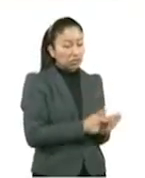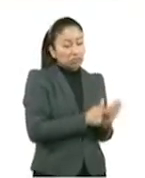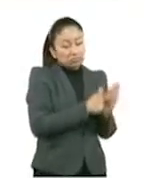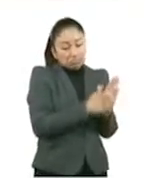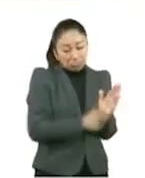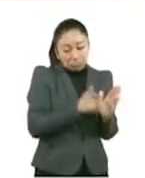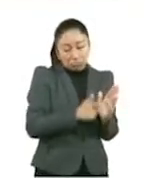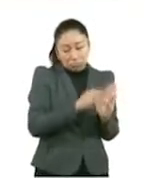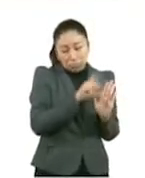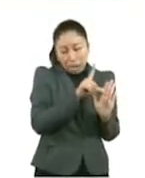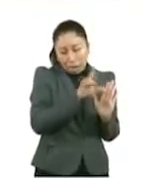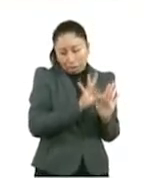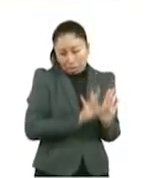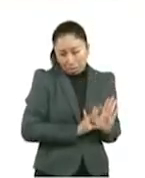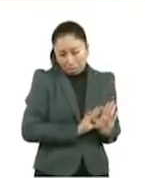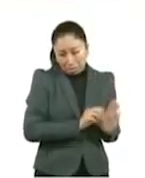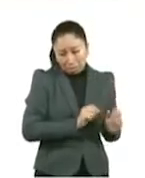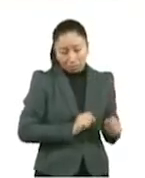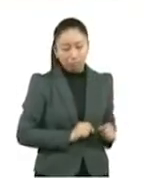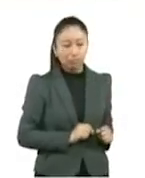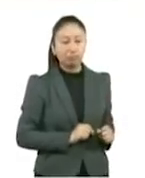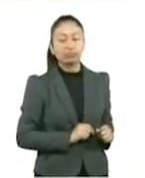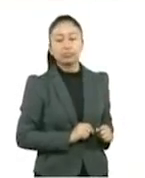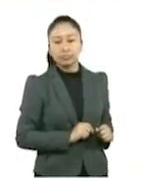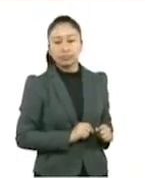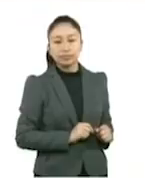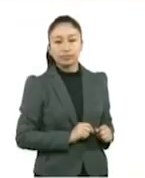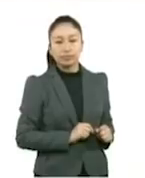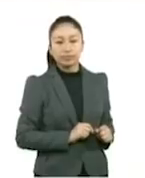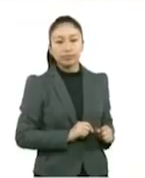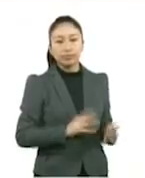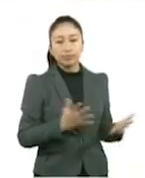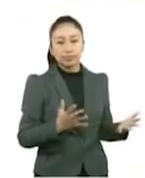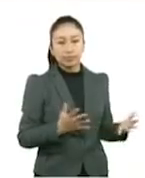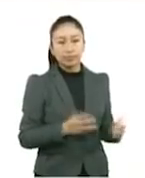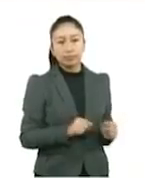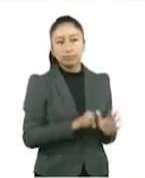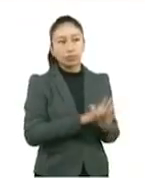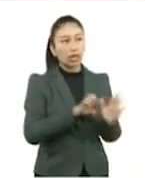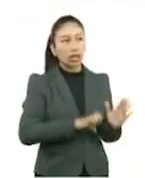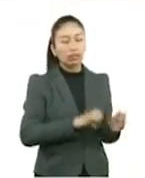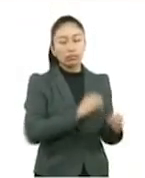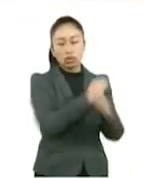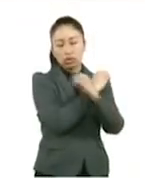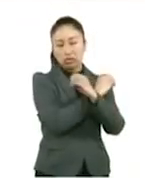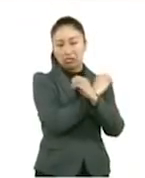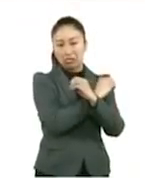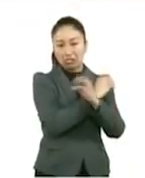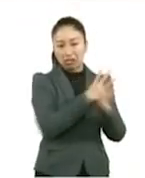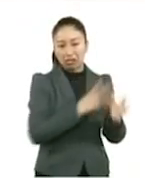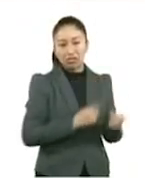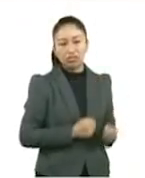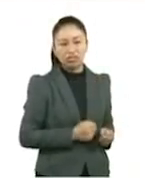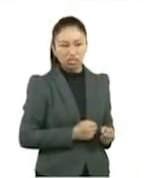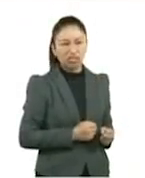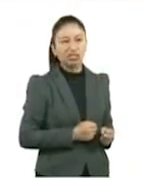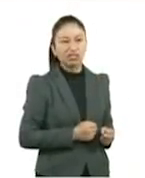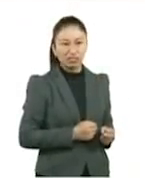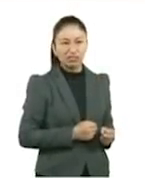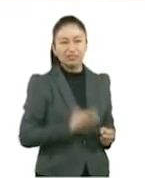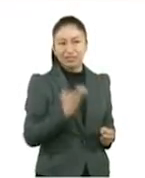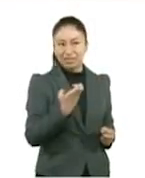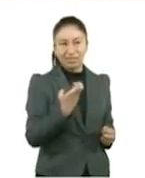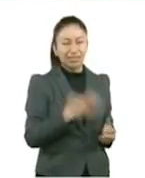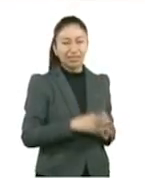con lo que pagan los usuarios domésticos, como las tiendas Oxxo, y se benefician de Comisión Federal